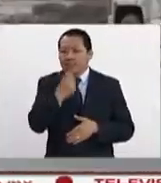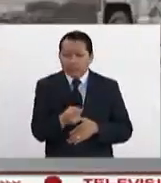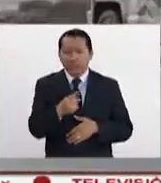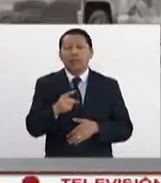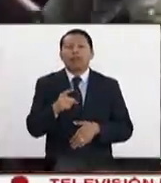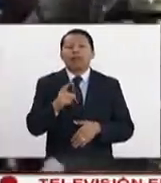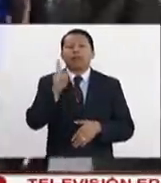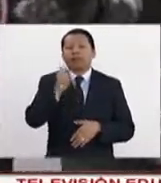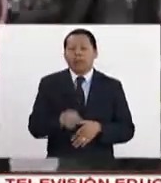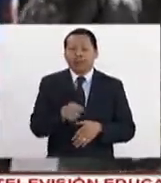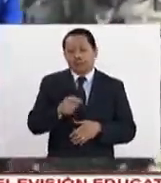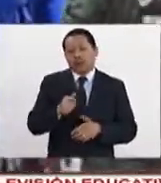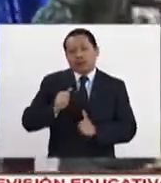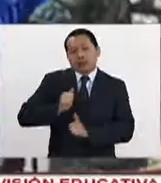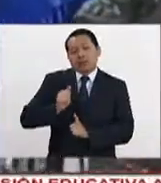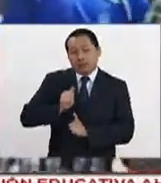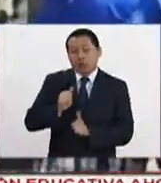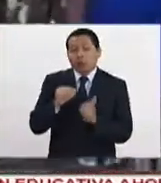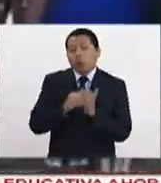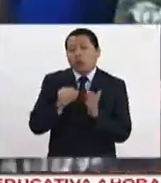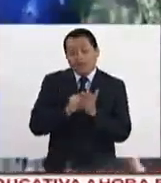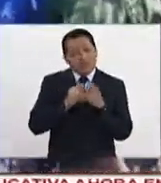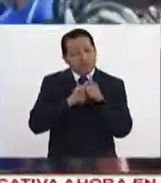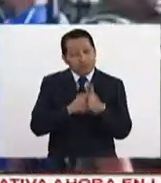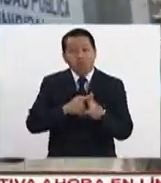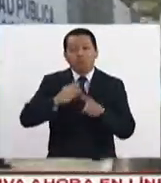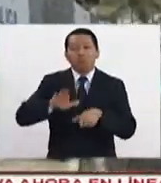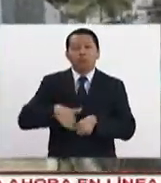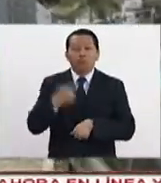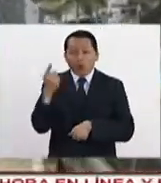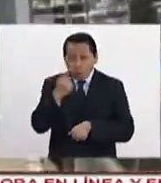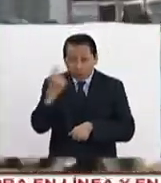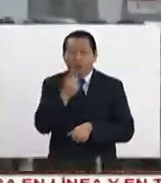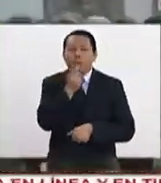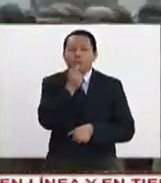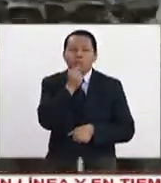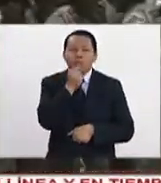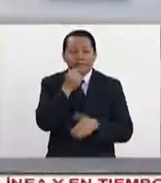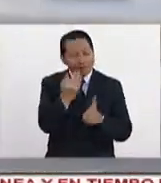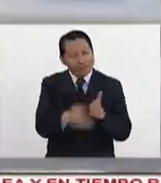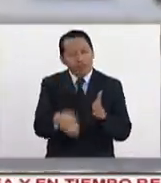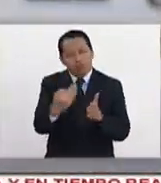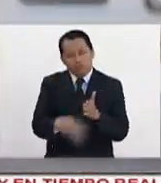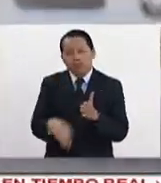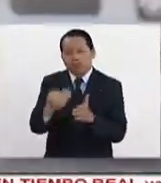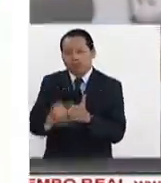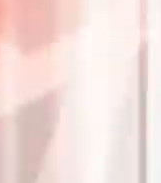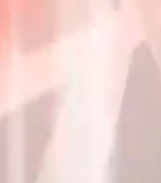retirarse de las calles de un momento a otro, pues hay insuficiencia policial en este país.